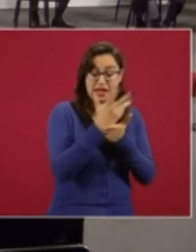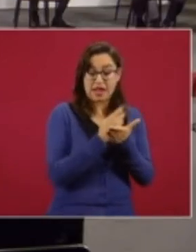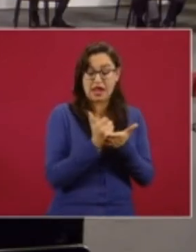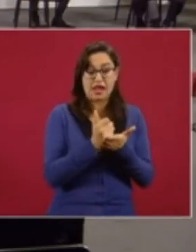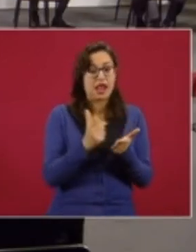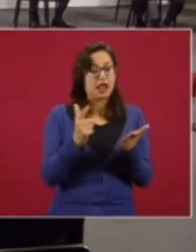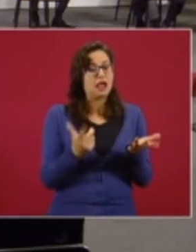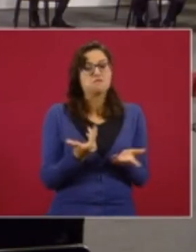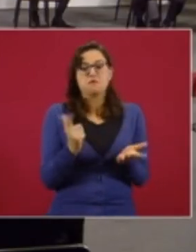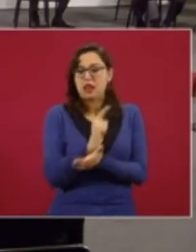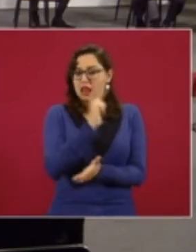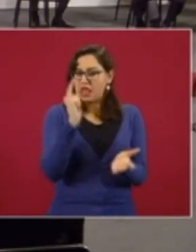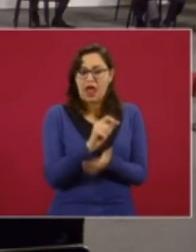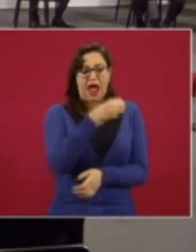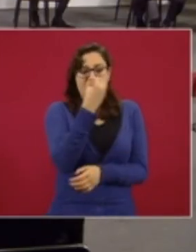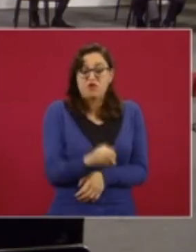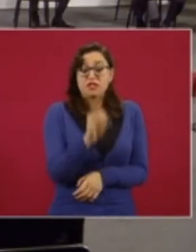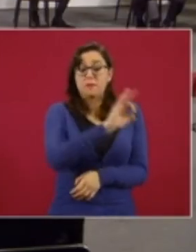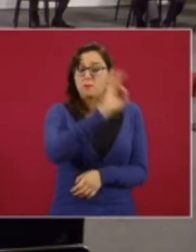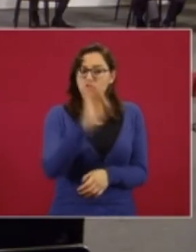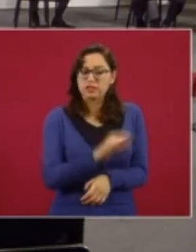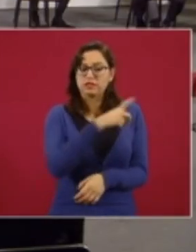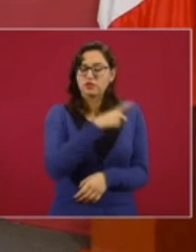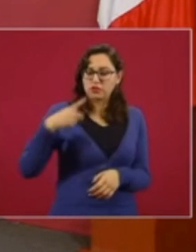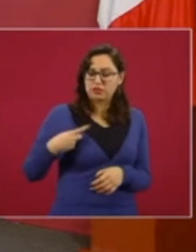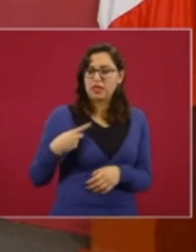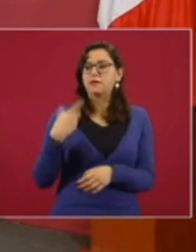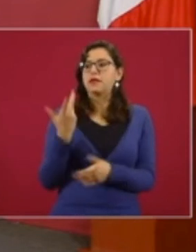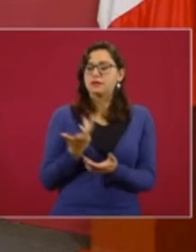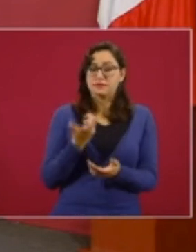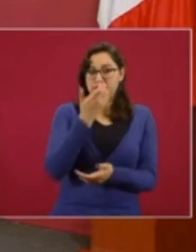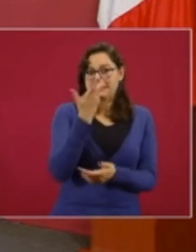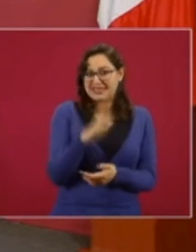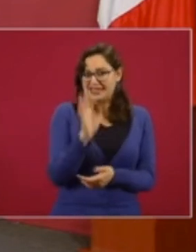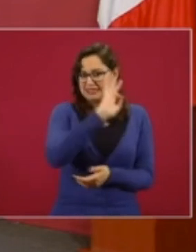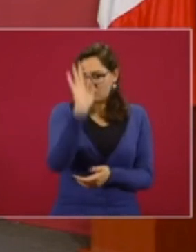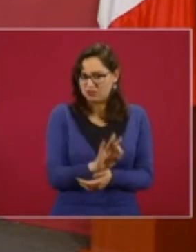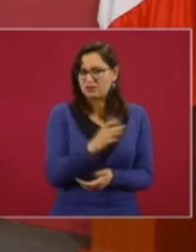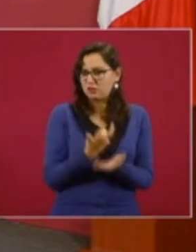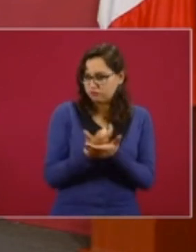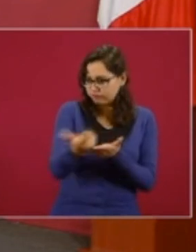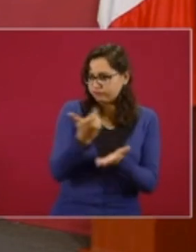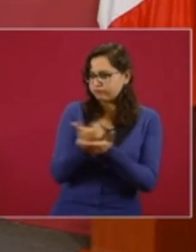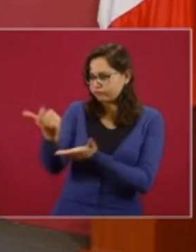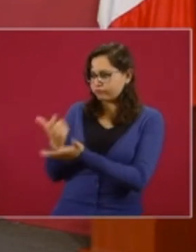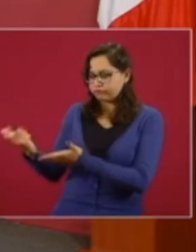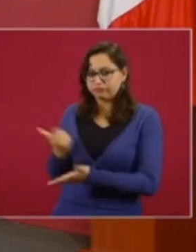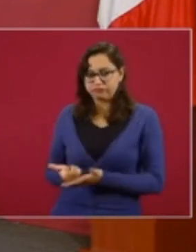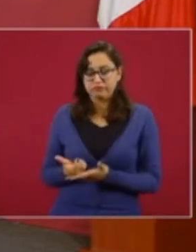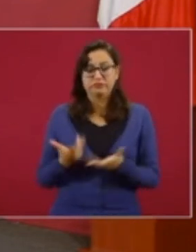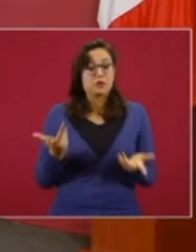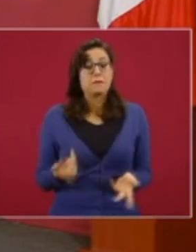obligadas a repartir un porcentaje hoy del 10% a los trabajadores y con el esquema de